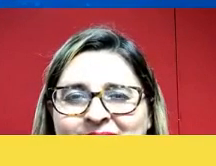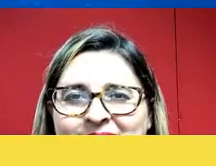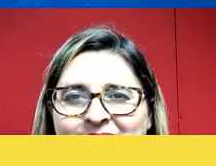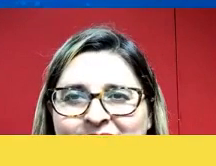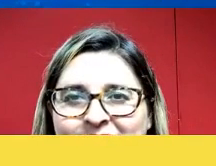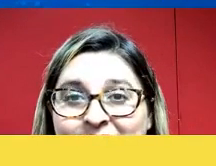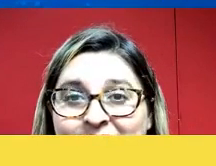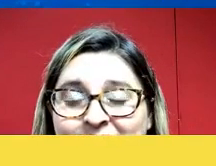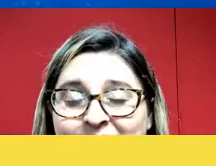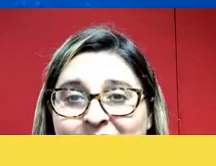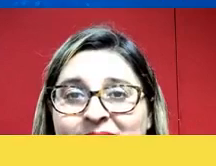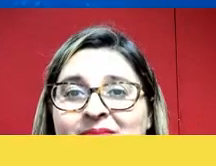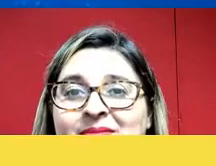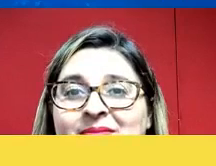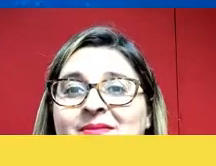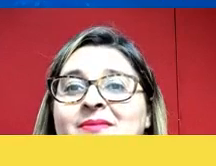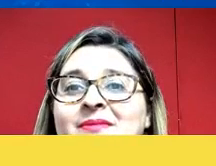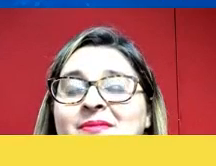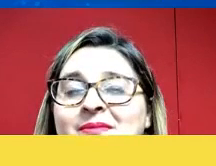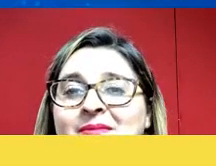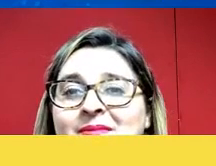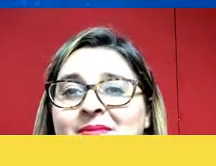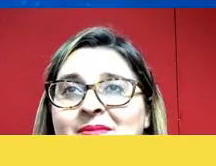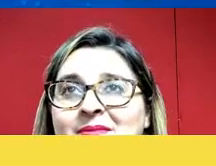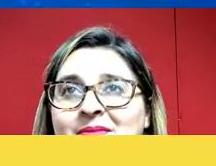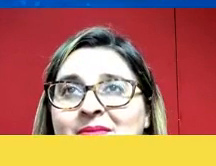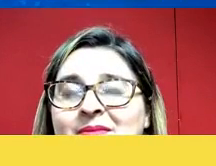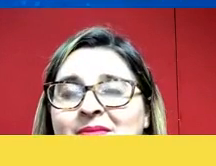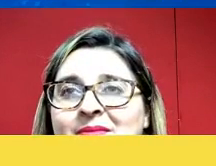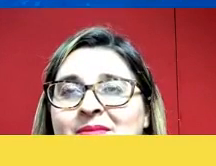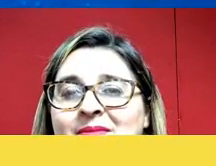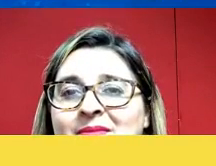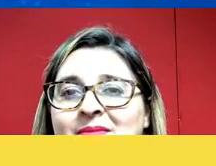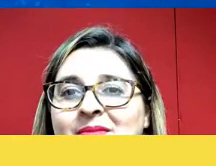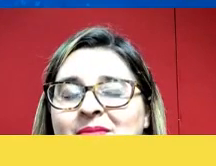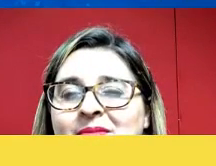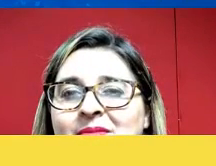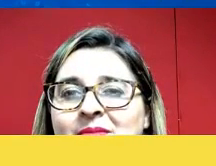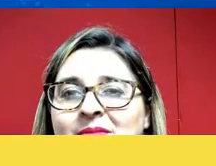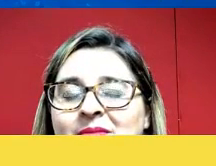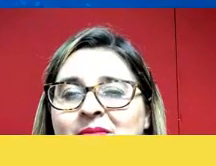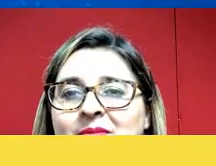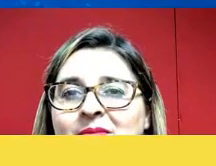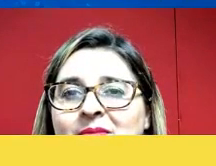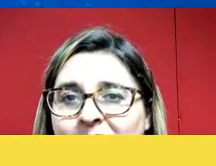2 millones 400 mil años para que llegue acá. Entonces, yo creo que hay vida en el universo.